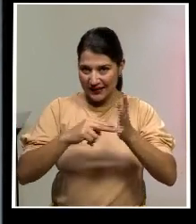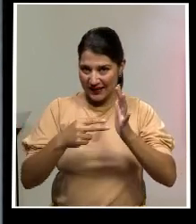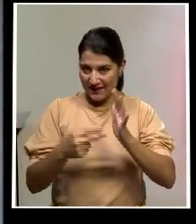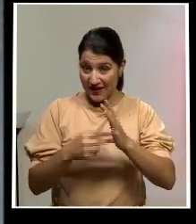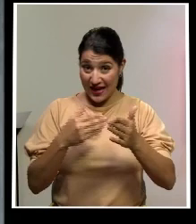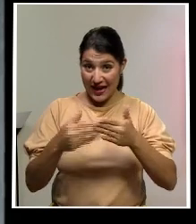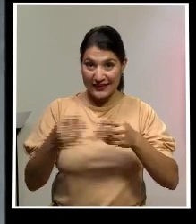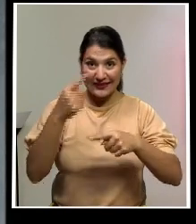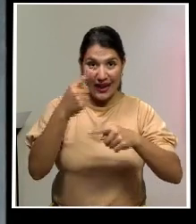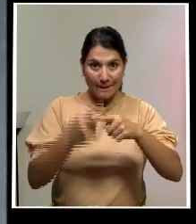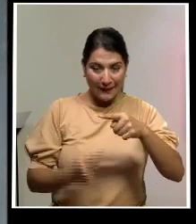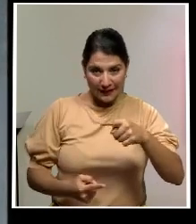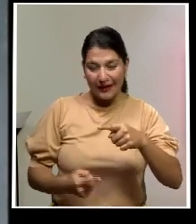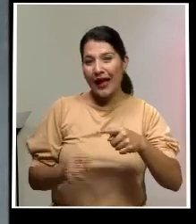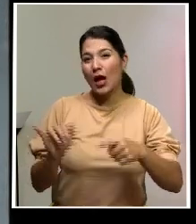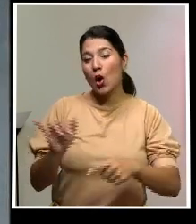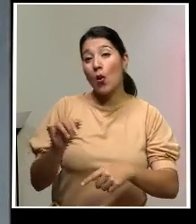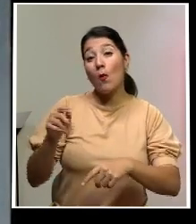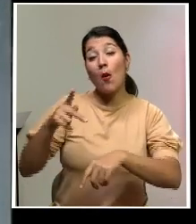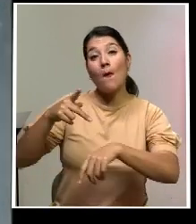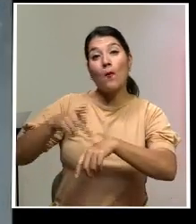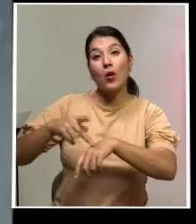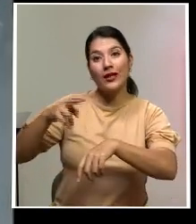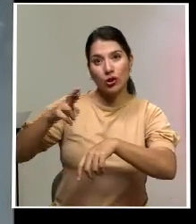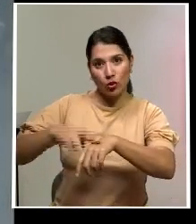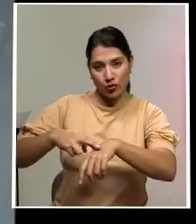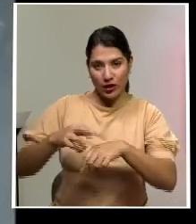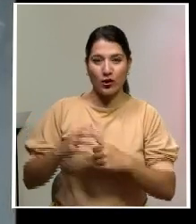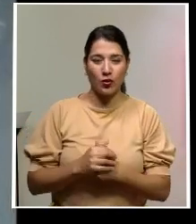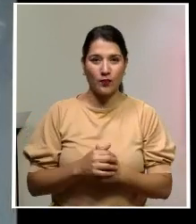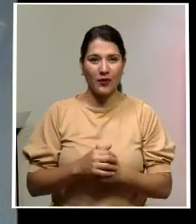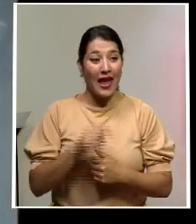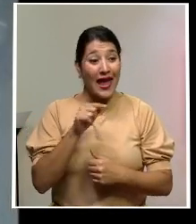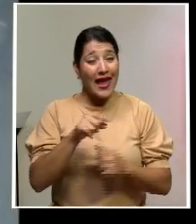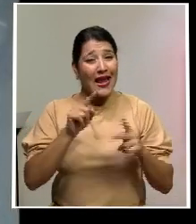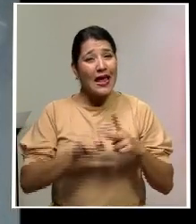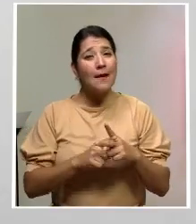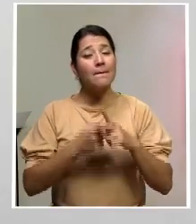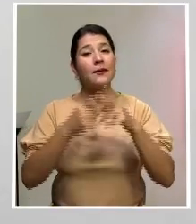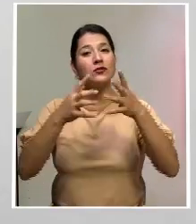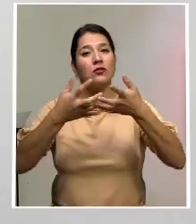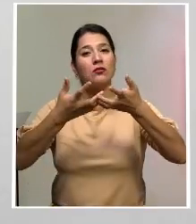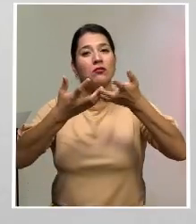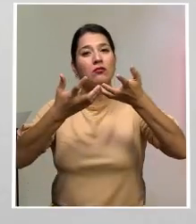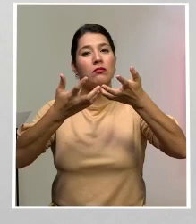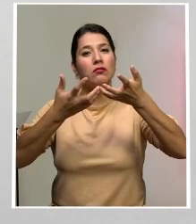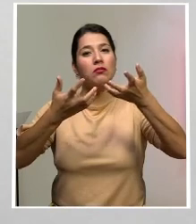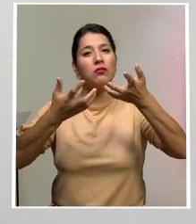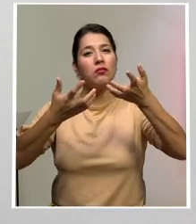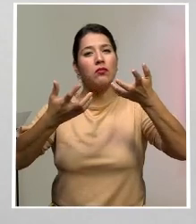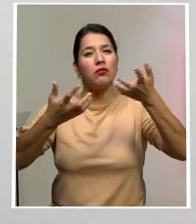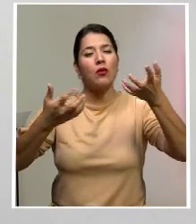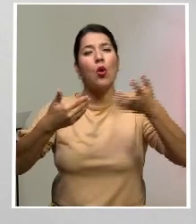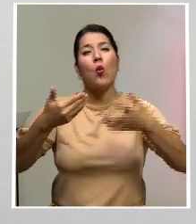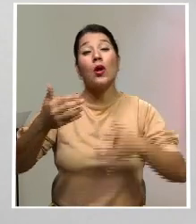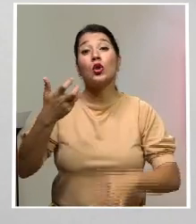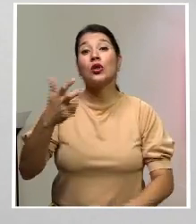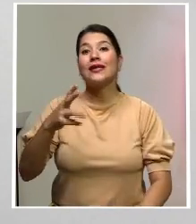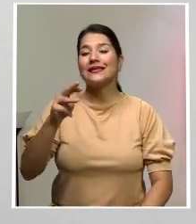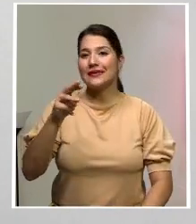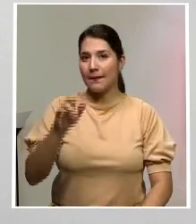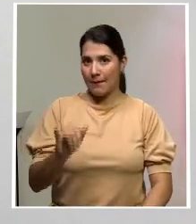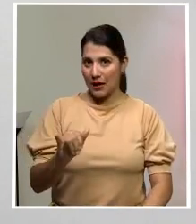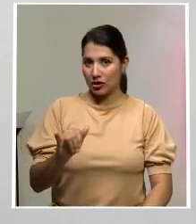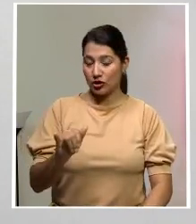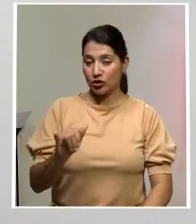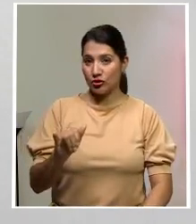tamaño que Puerto Rico. El iceberg bautizado A76 empezó a separarse de la barrera de Rone el 13 de mayo y quedó a la deriva en el